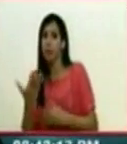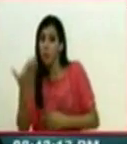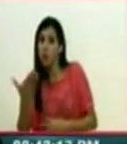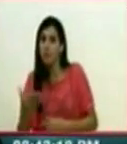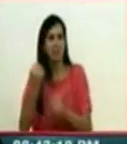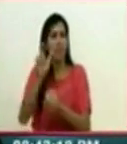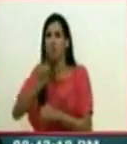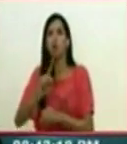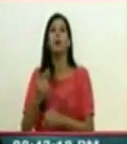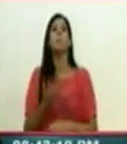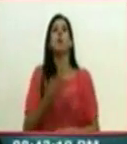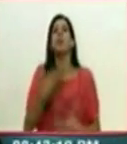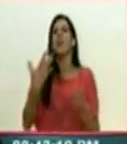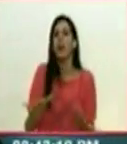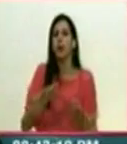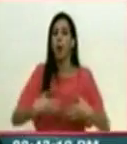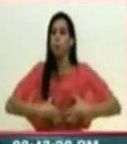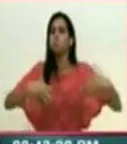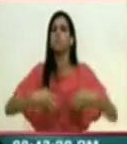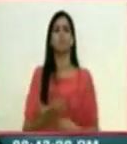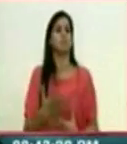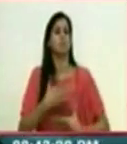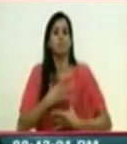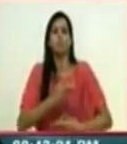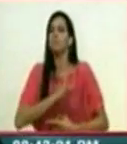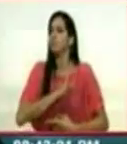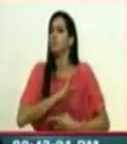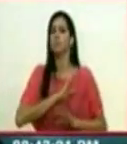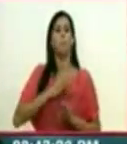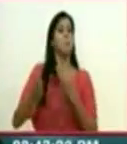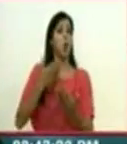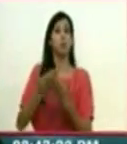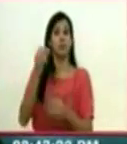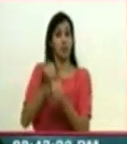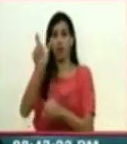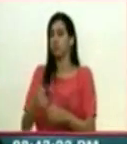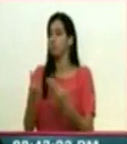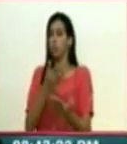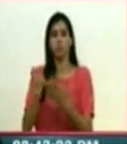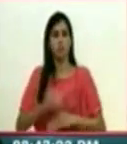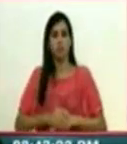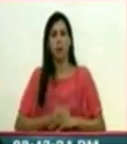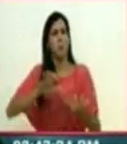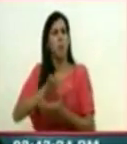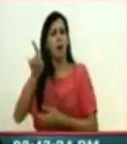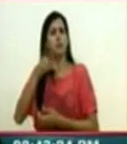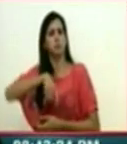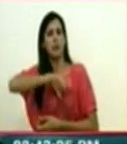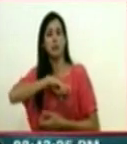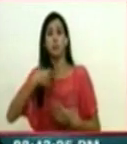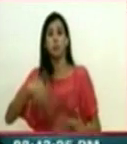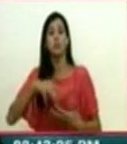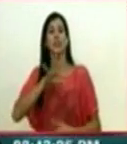los bolsillos y tirar para sus beneficios y sus intereses personales. La crisis capitalista en España ha provocado